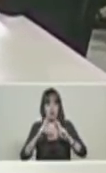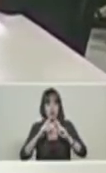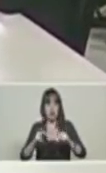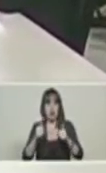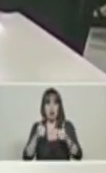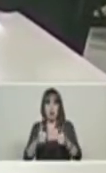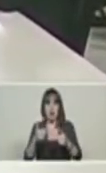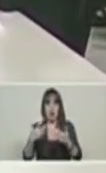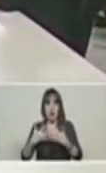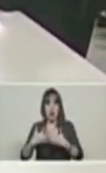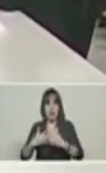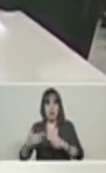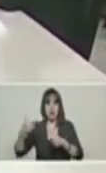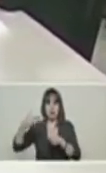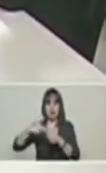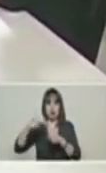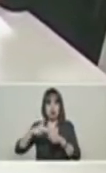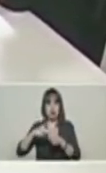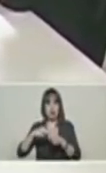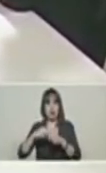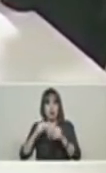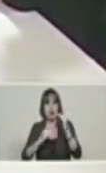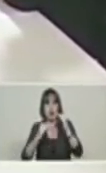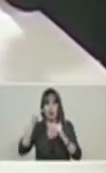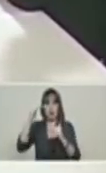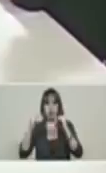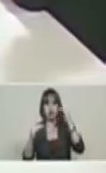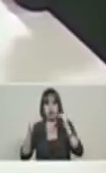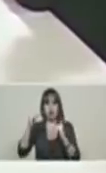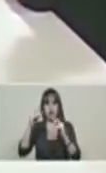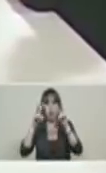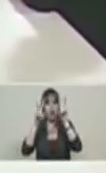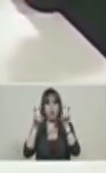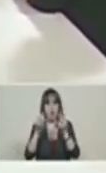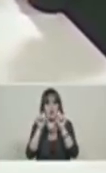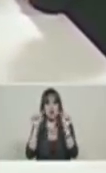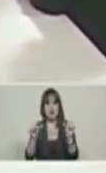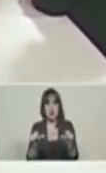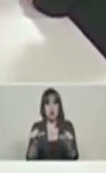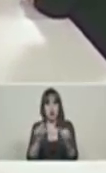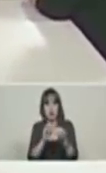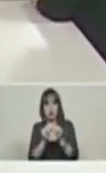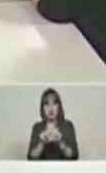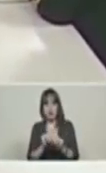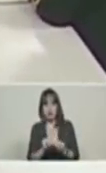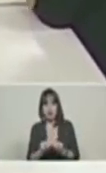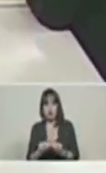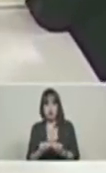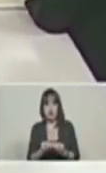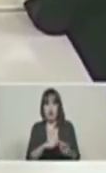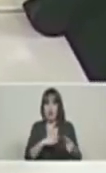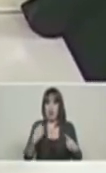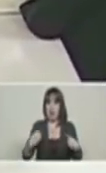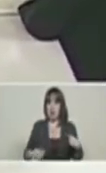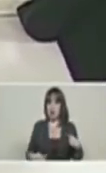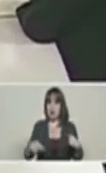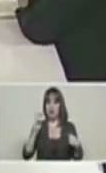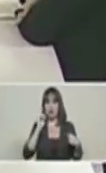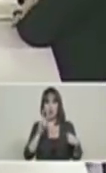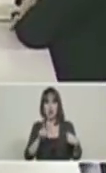de gasolina, todos los picos con el nuevo sistema. En la China estuvimos